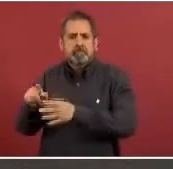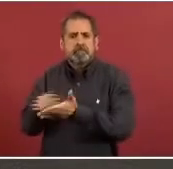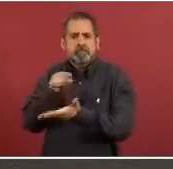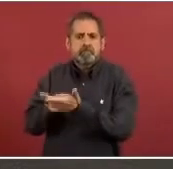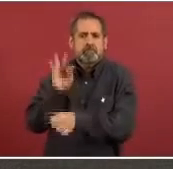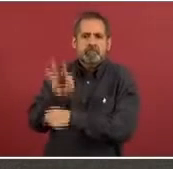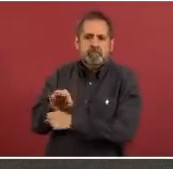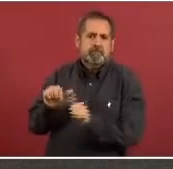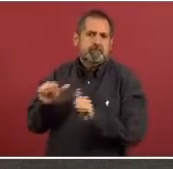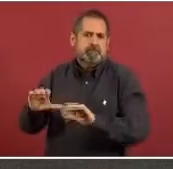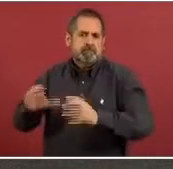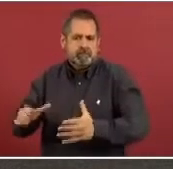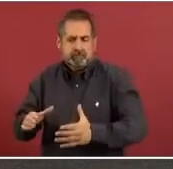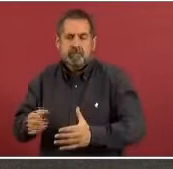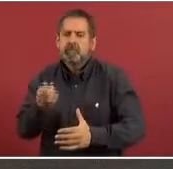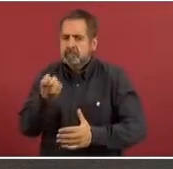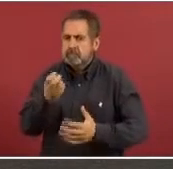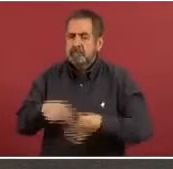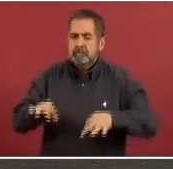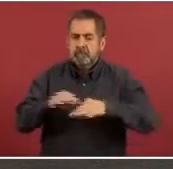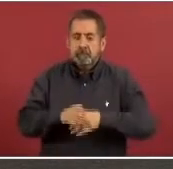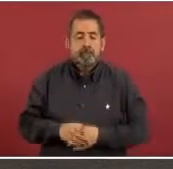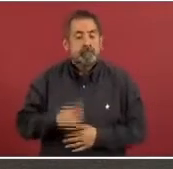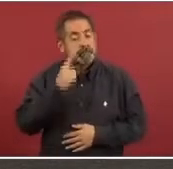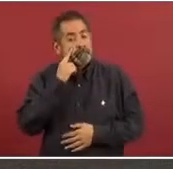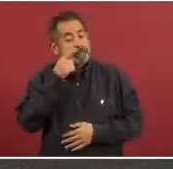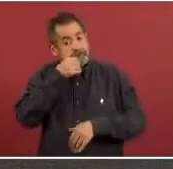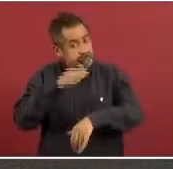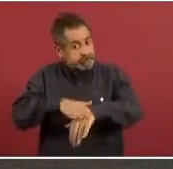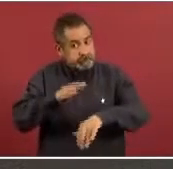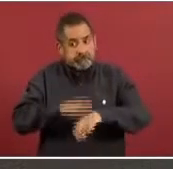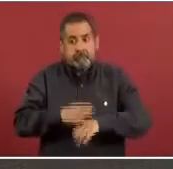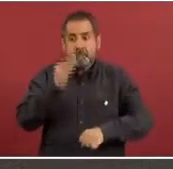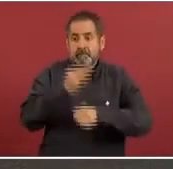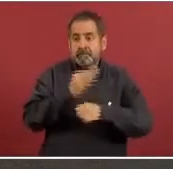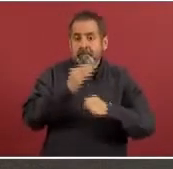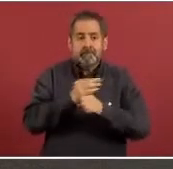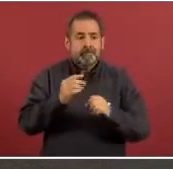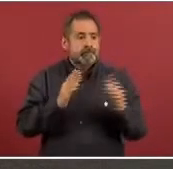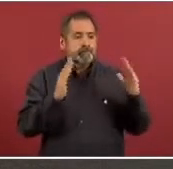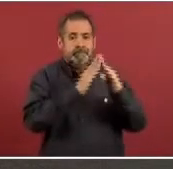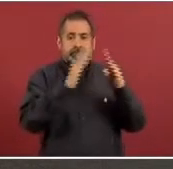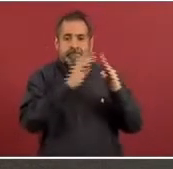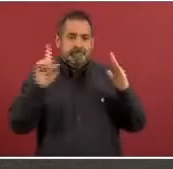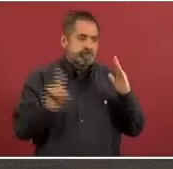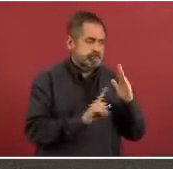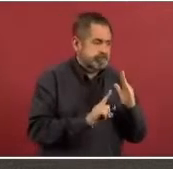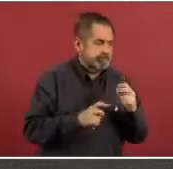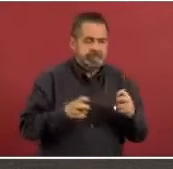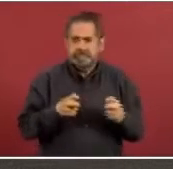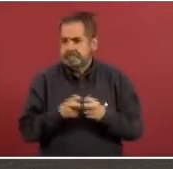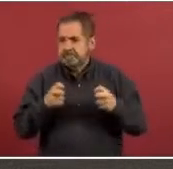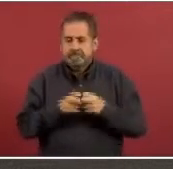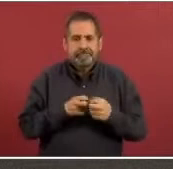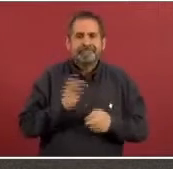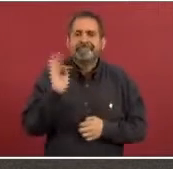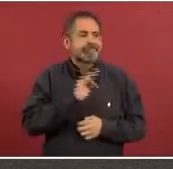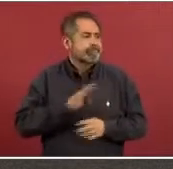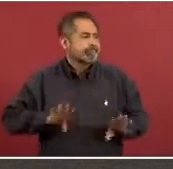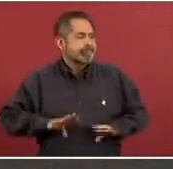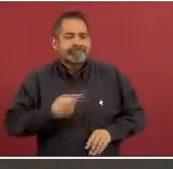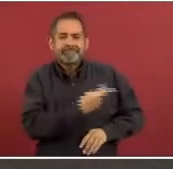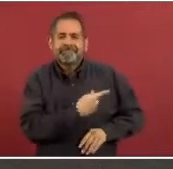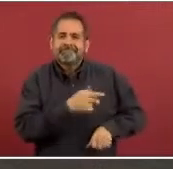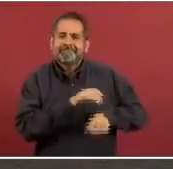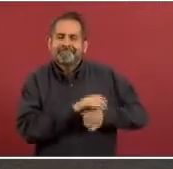correspondientes. Aquí quisiera enfatizar que el aislamiento o el confinamiento puede generar estrés o conflictos en las relaciones